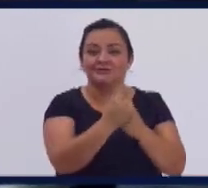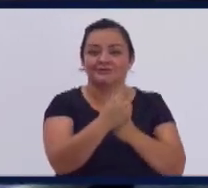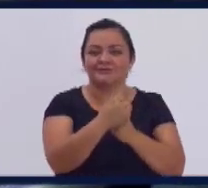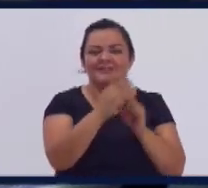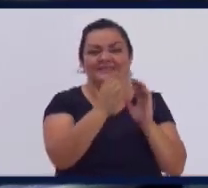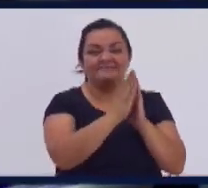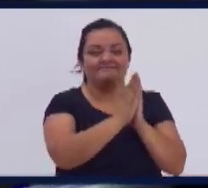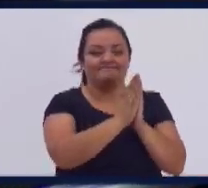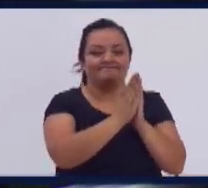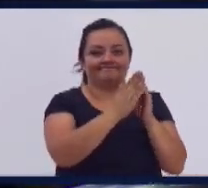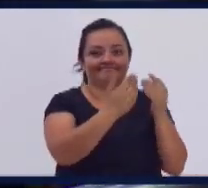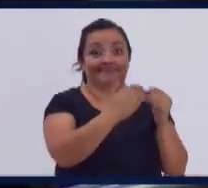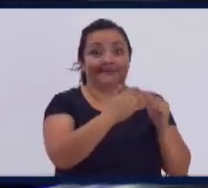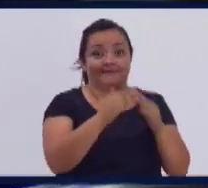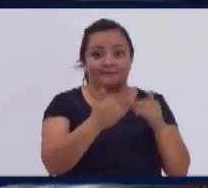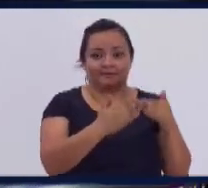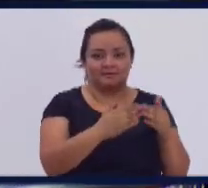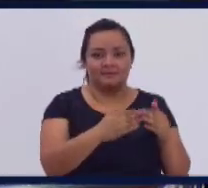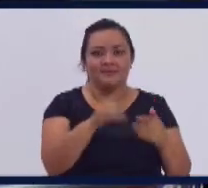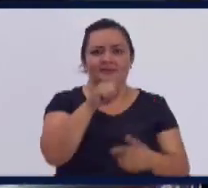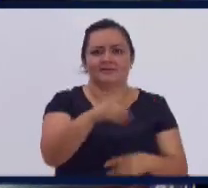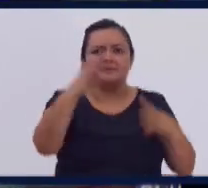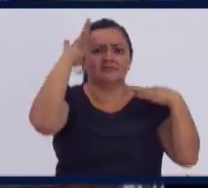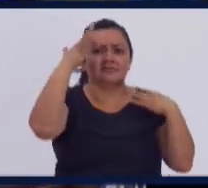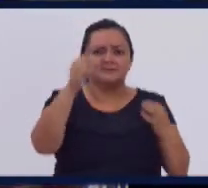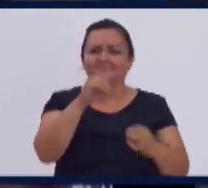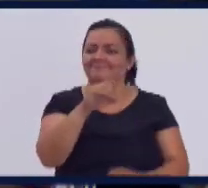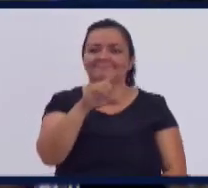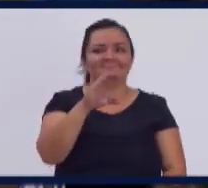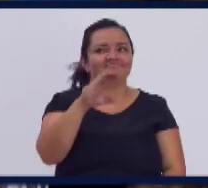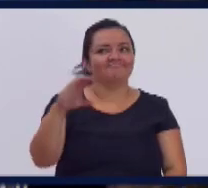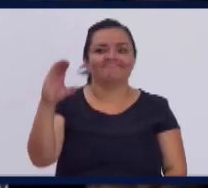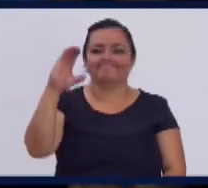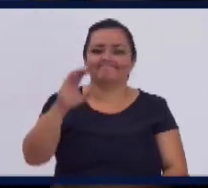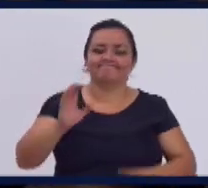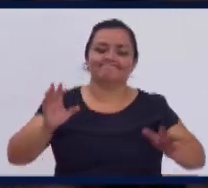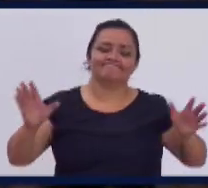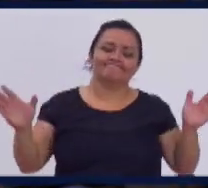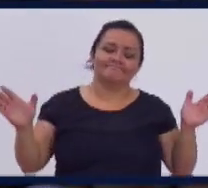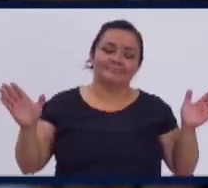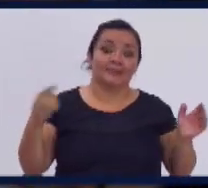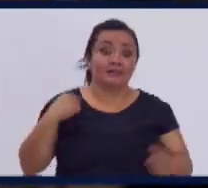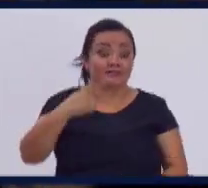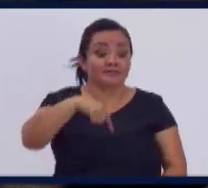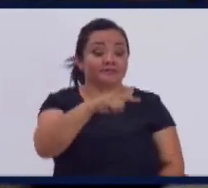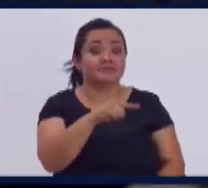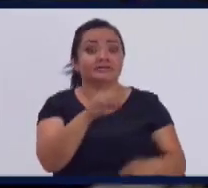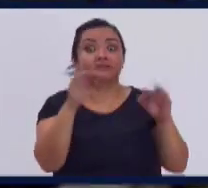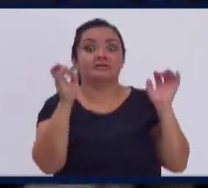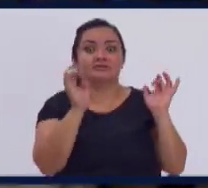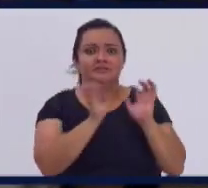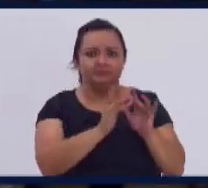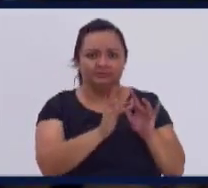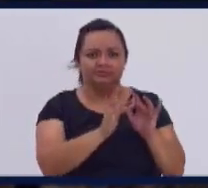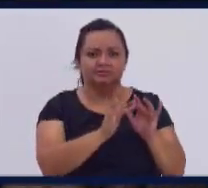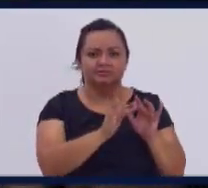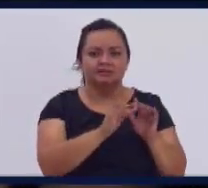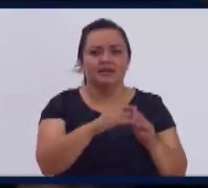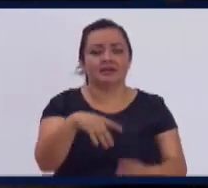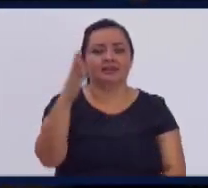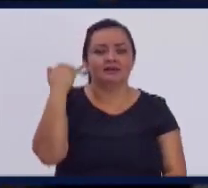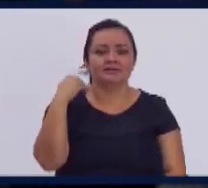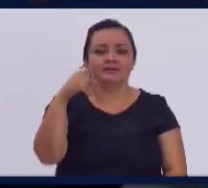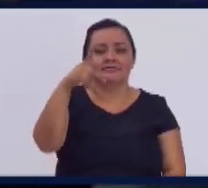y reconocerlo, decidieron darle muerte e hicieron un complot. La Pax